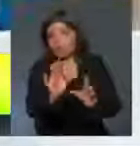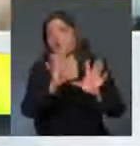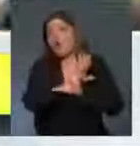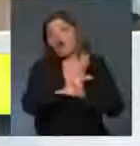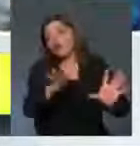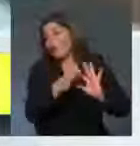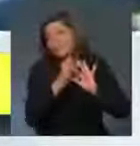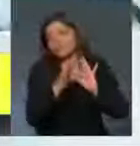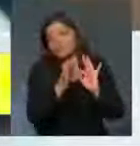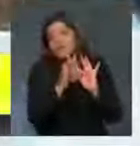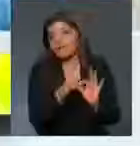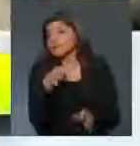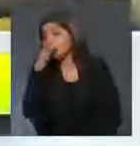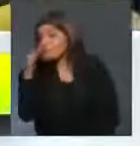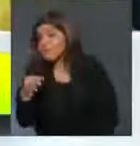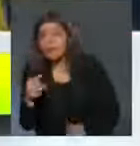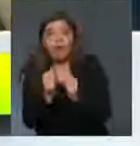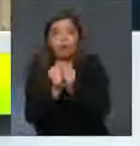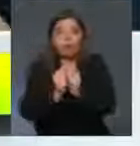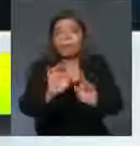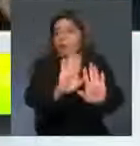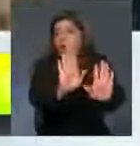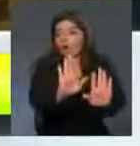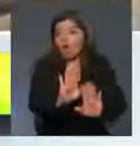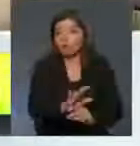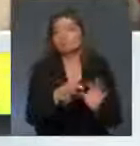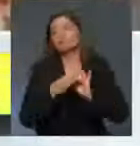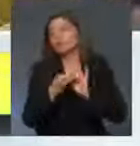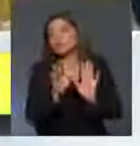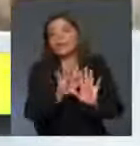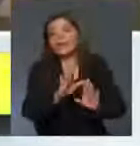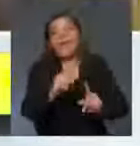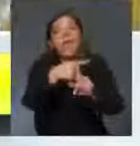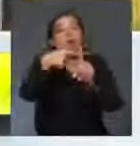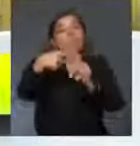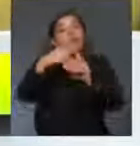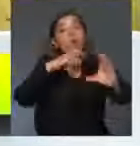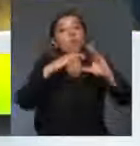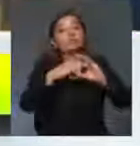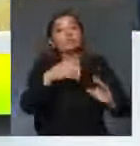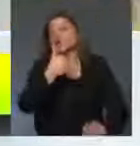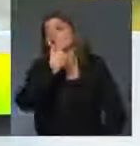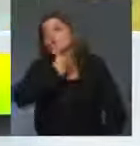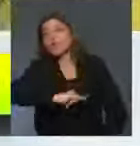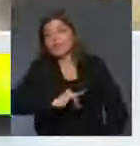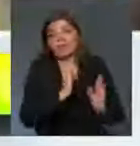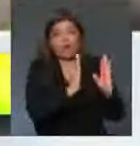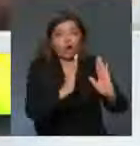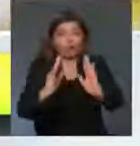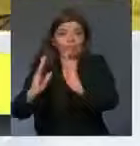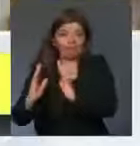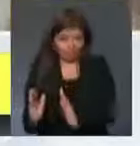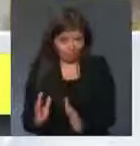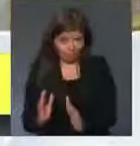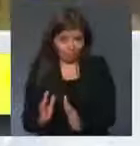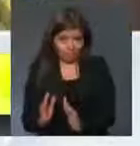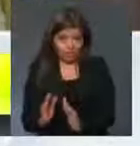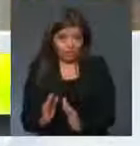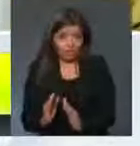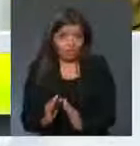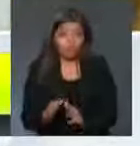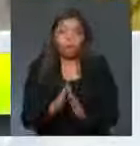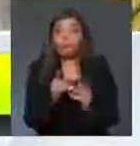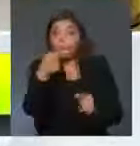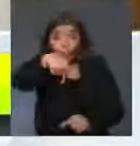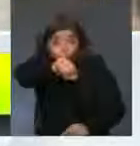los compañeros. Gracias. Los medios no quisieron, dice Daniel Jadue. En alusión a que no hubo capacidad de